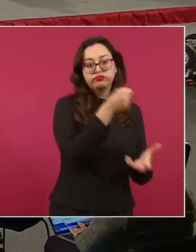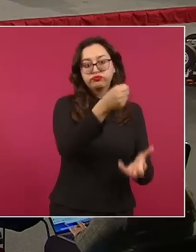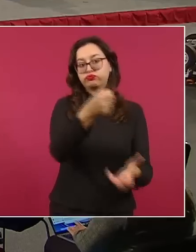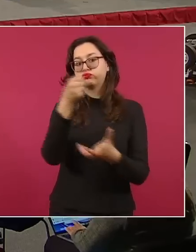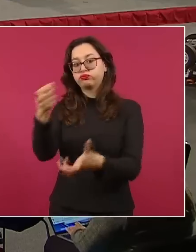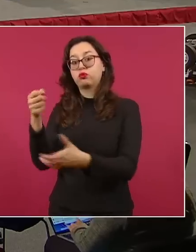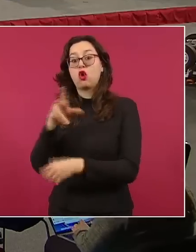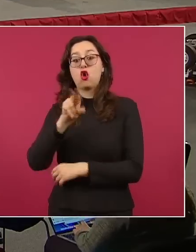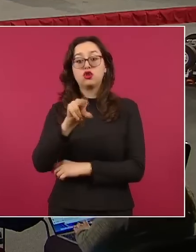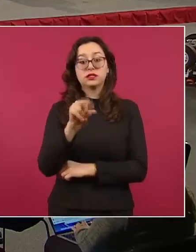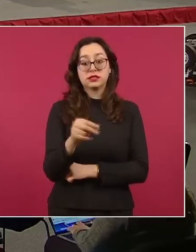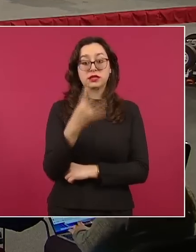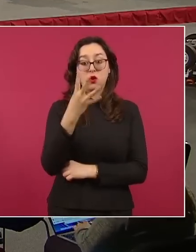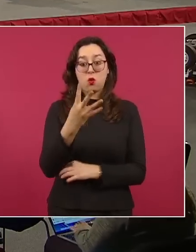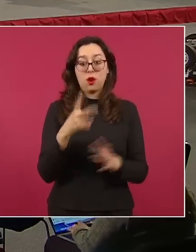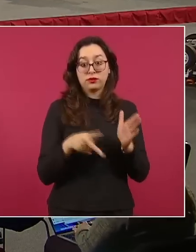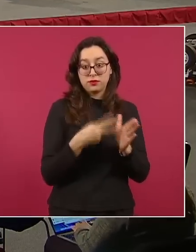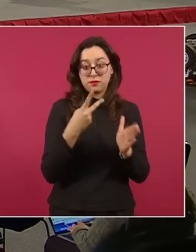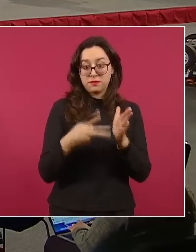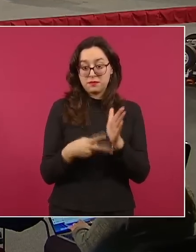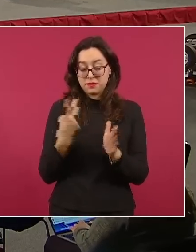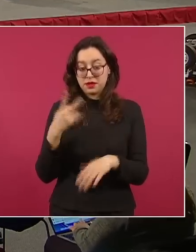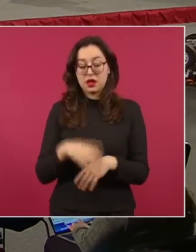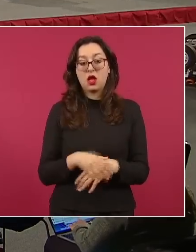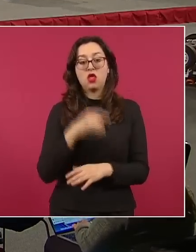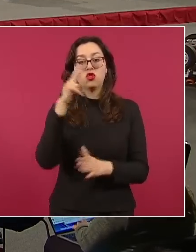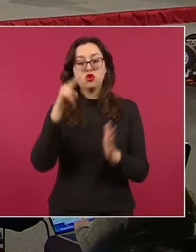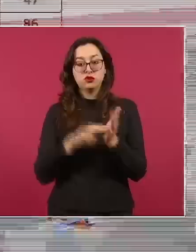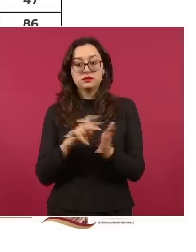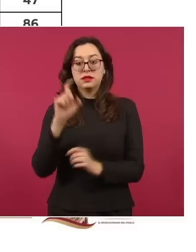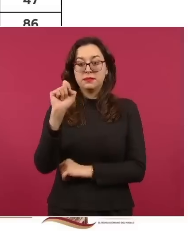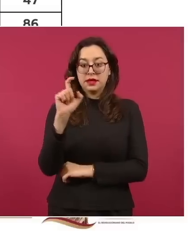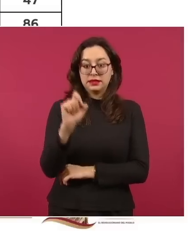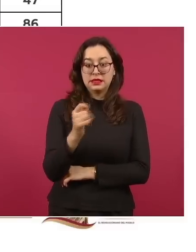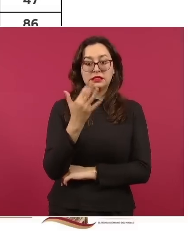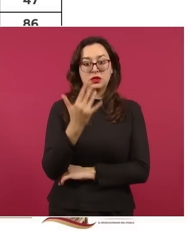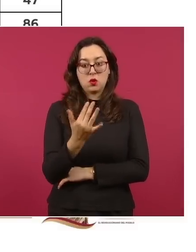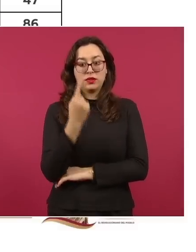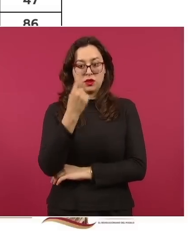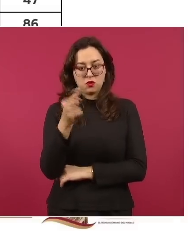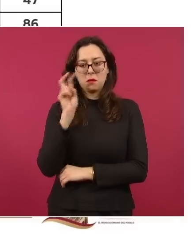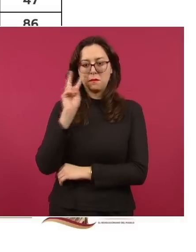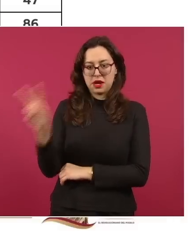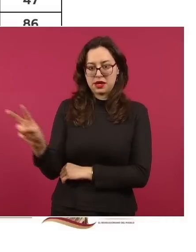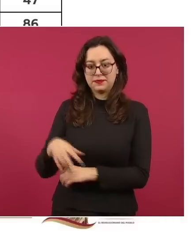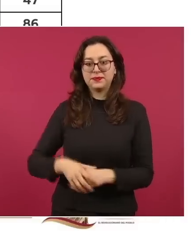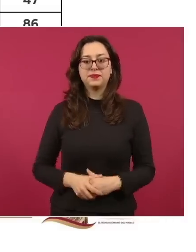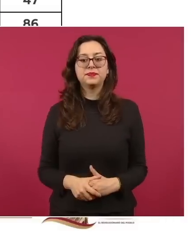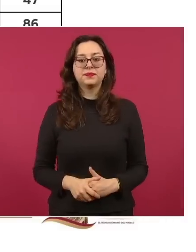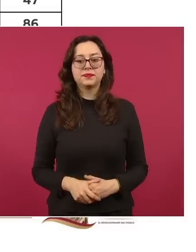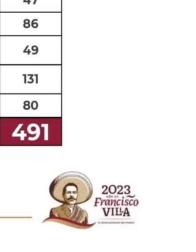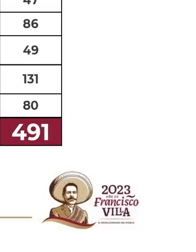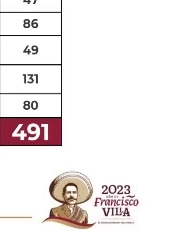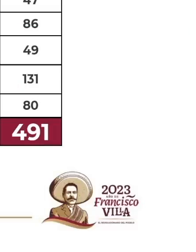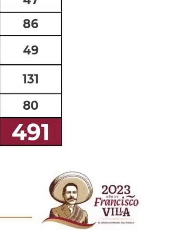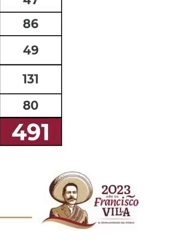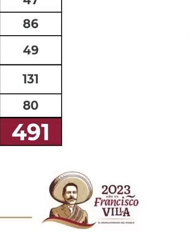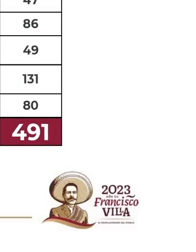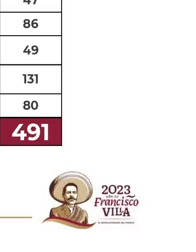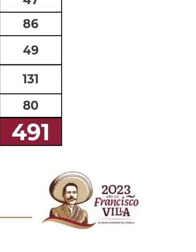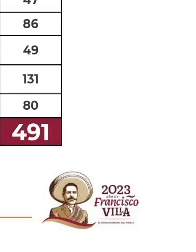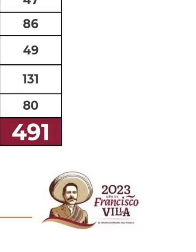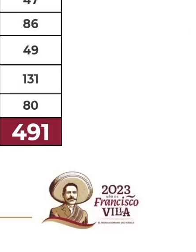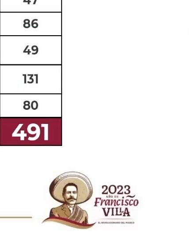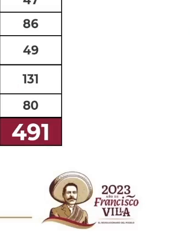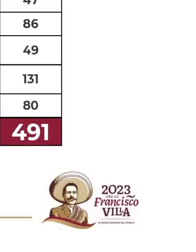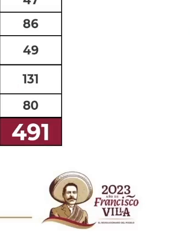el 2020 51 de intervención mayor y 115